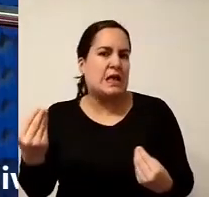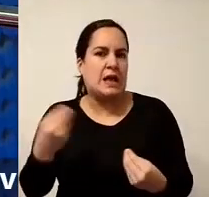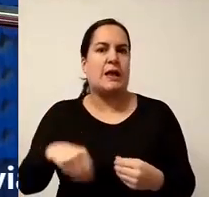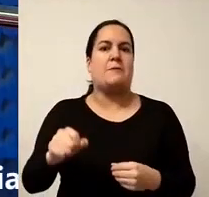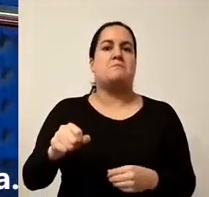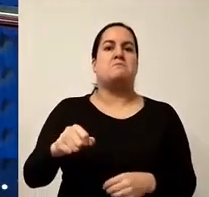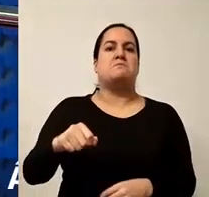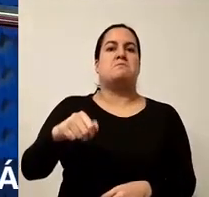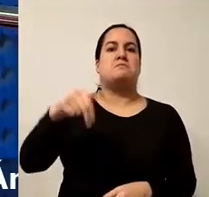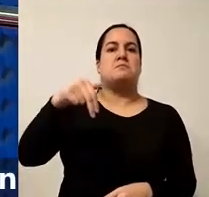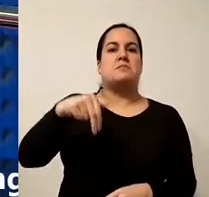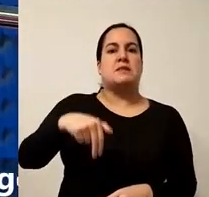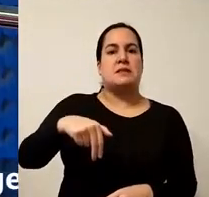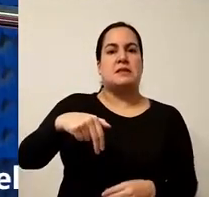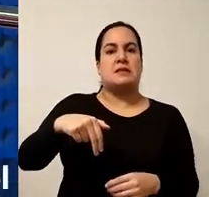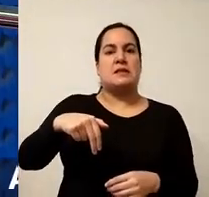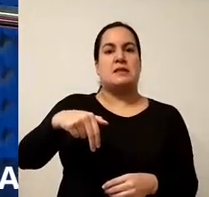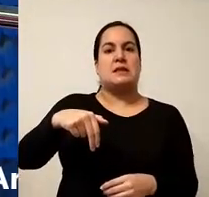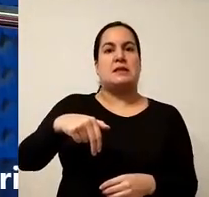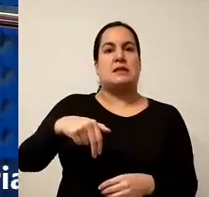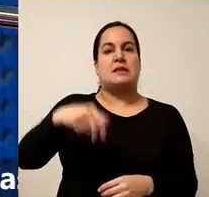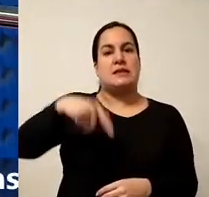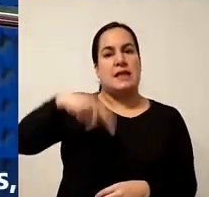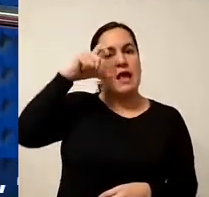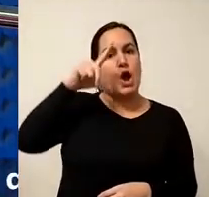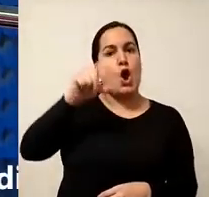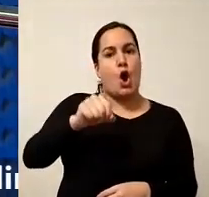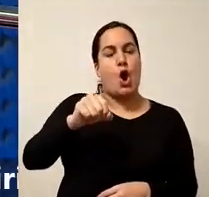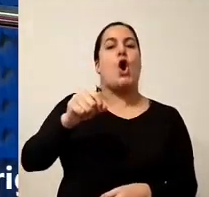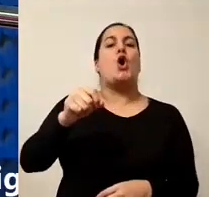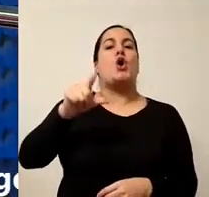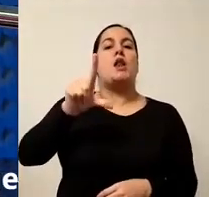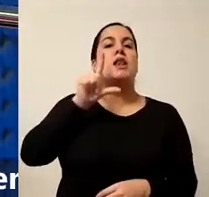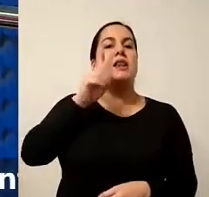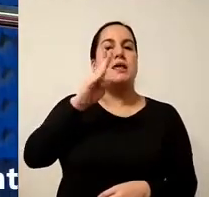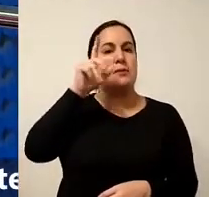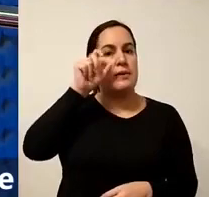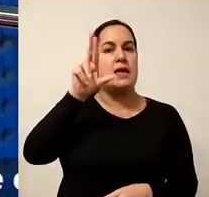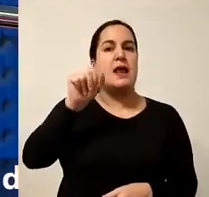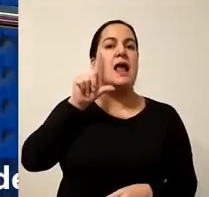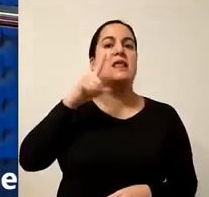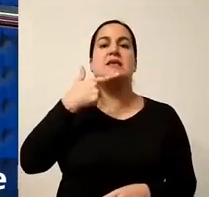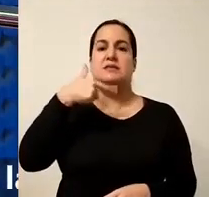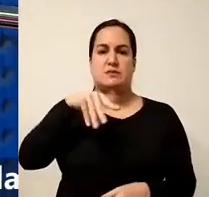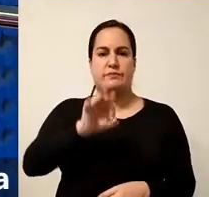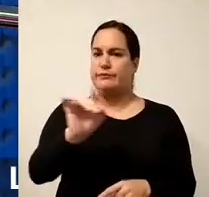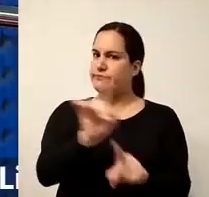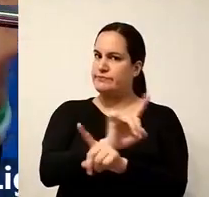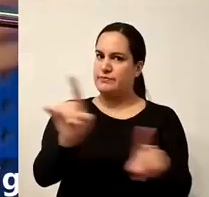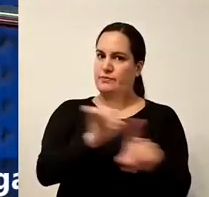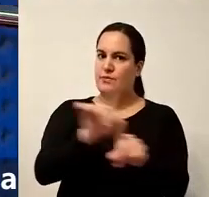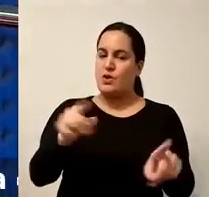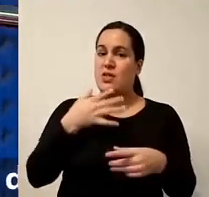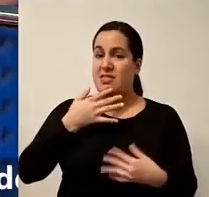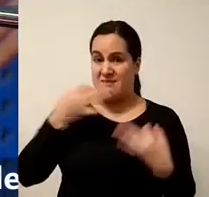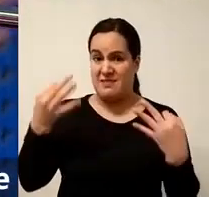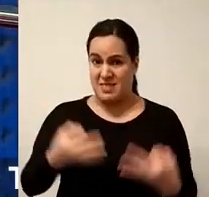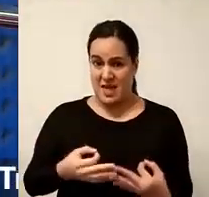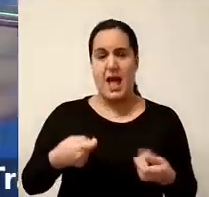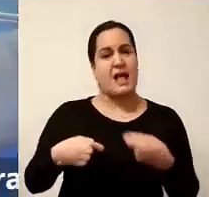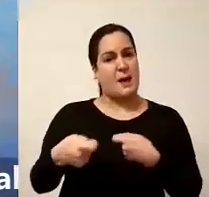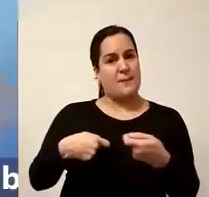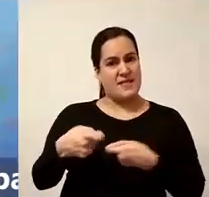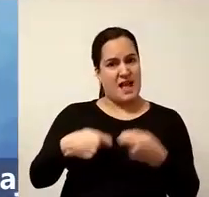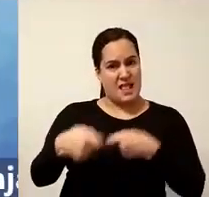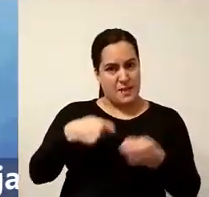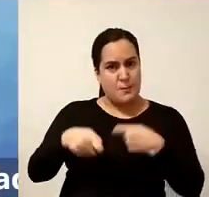diferentes formas como los gobiernos han dado respuesta a esta pandemia desde el criminal de